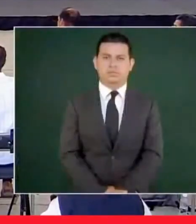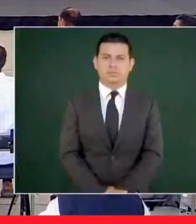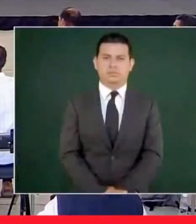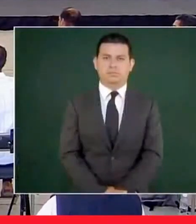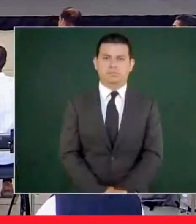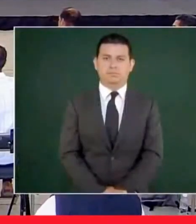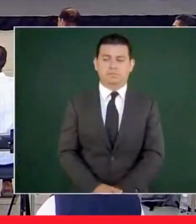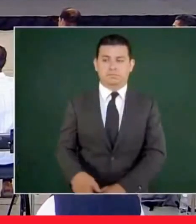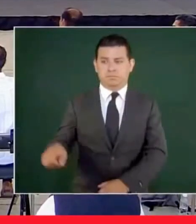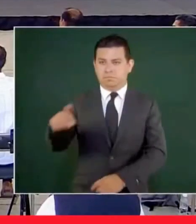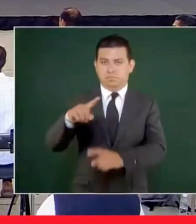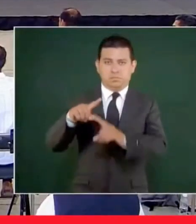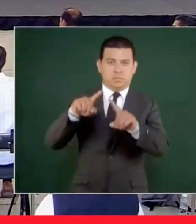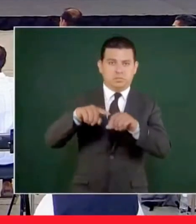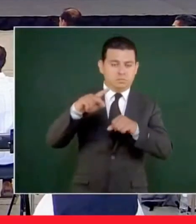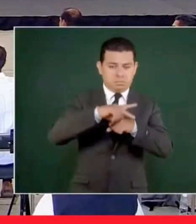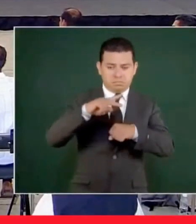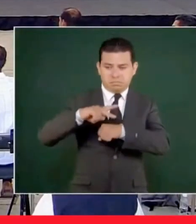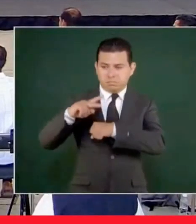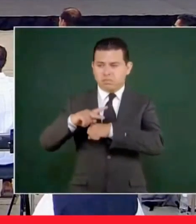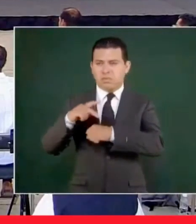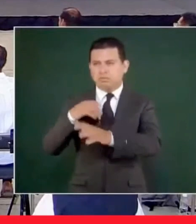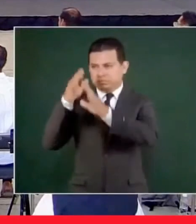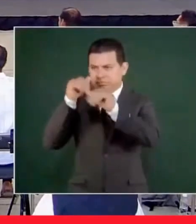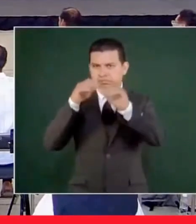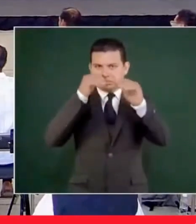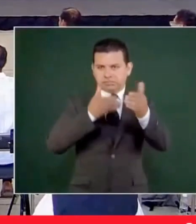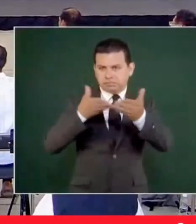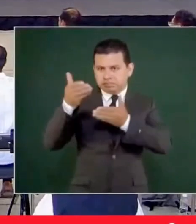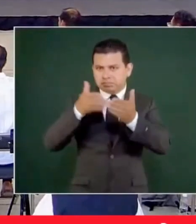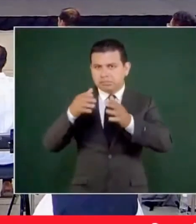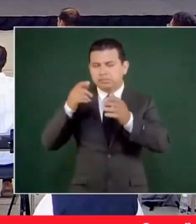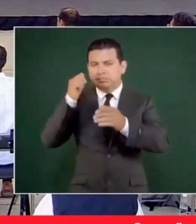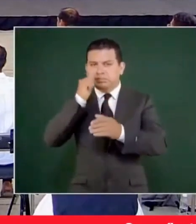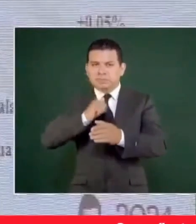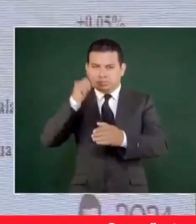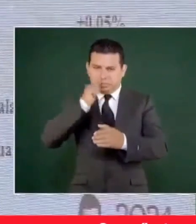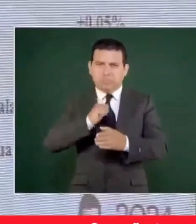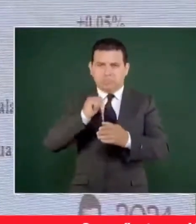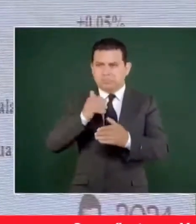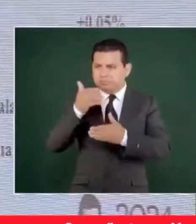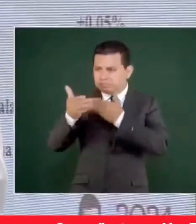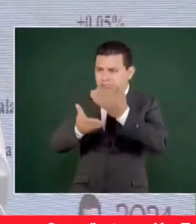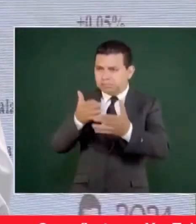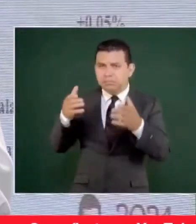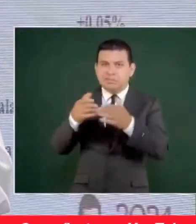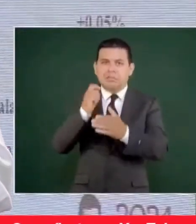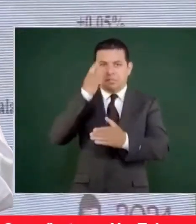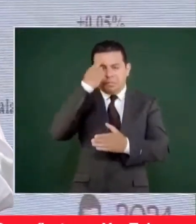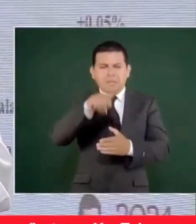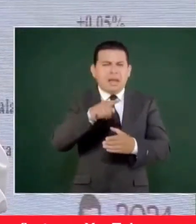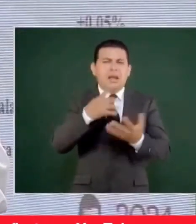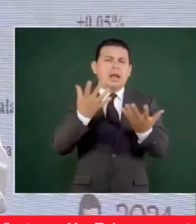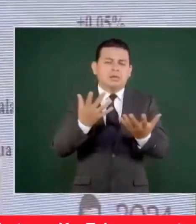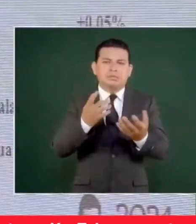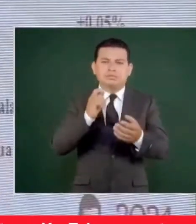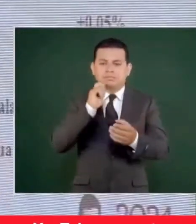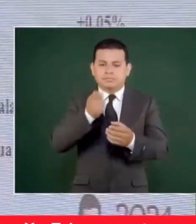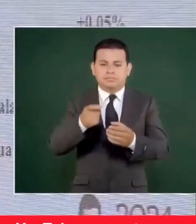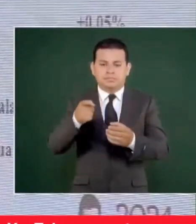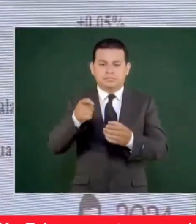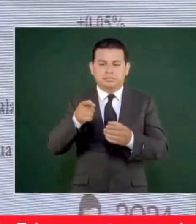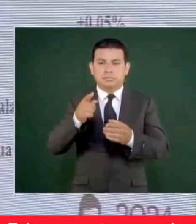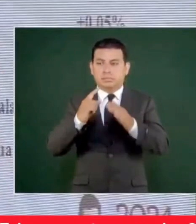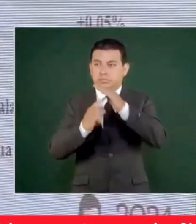territorio. Nosotros hemos logrado aquí reducir el flujo